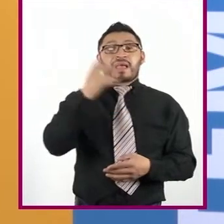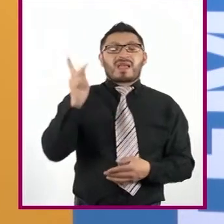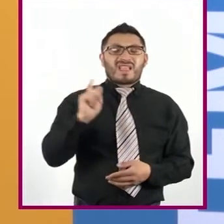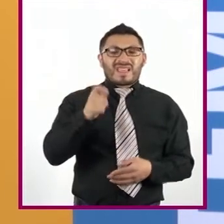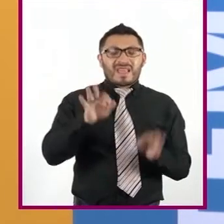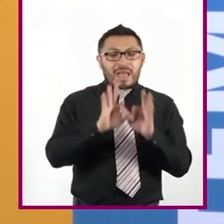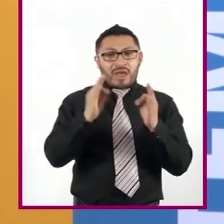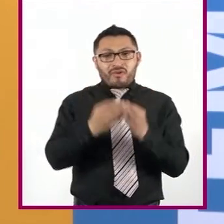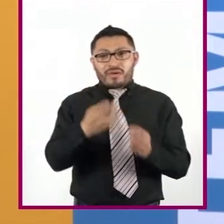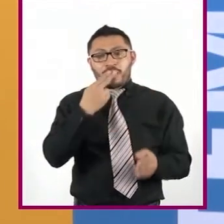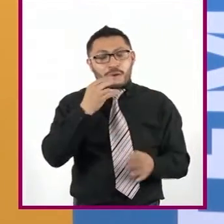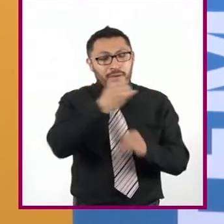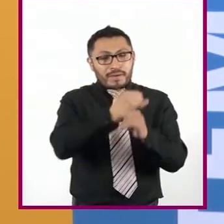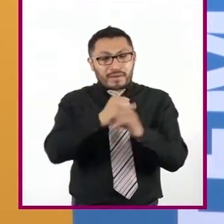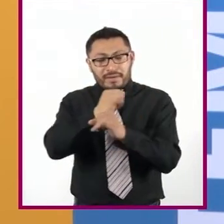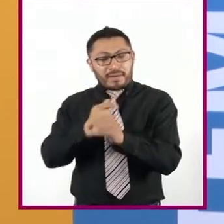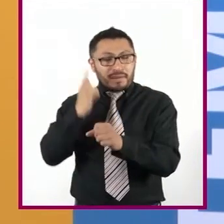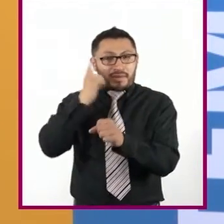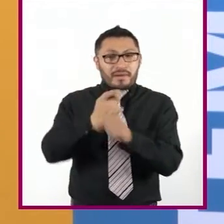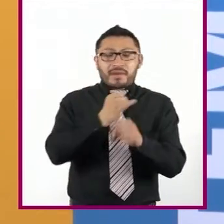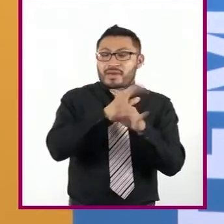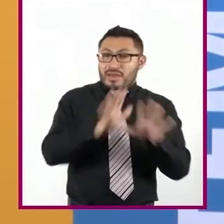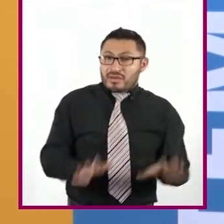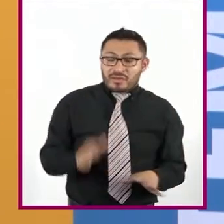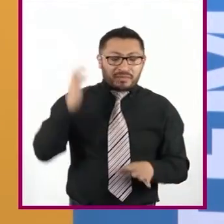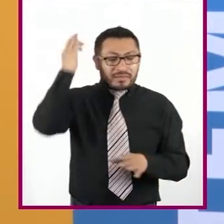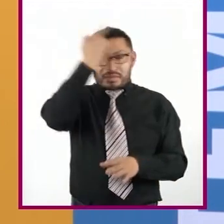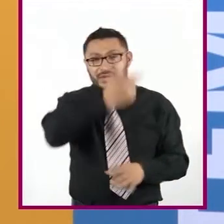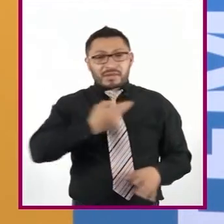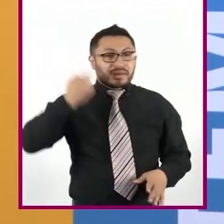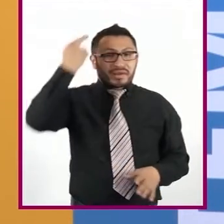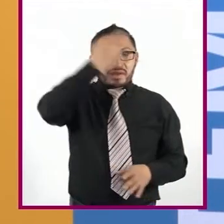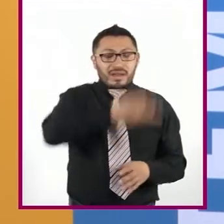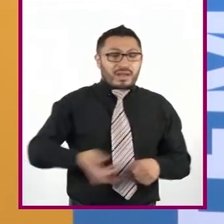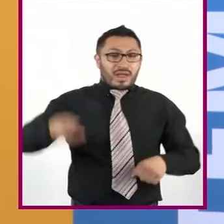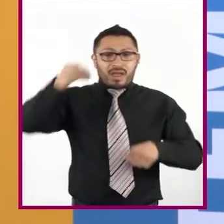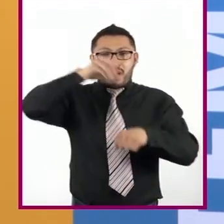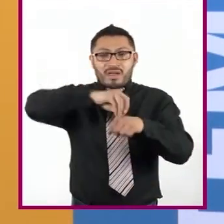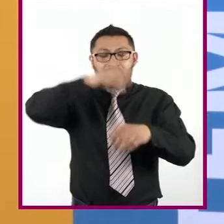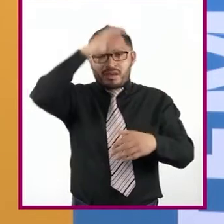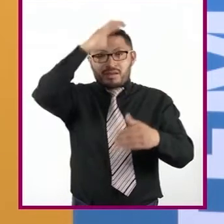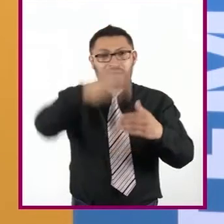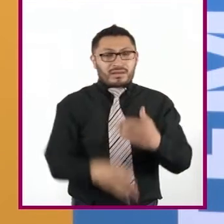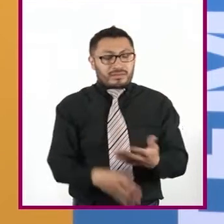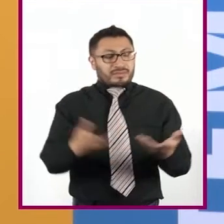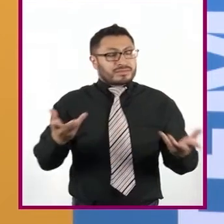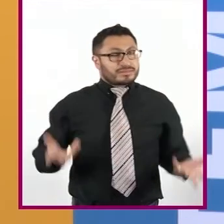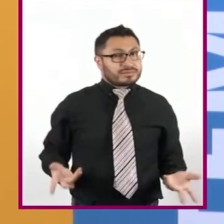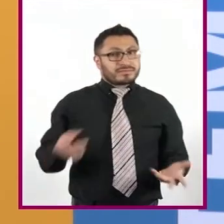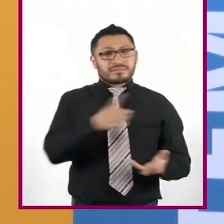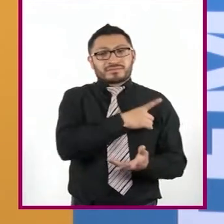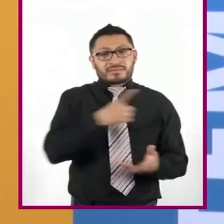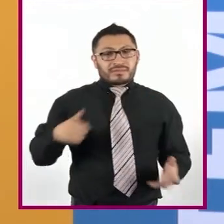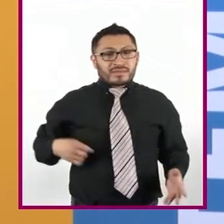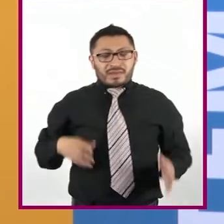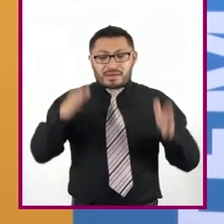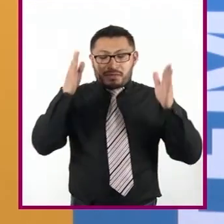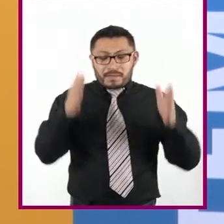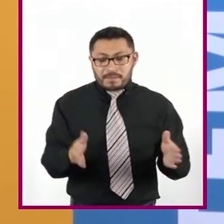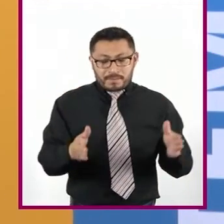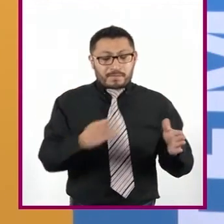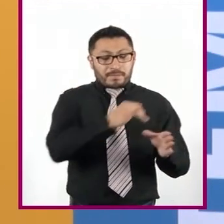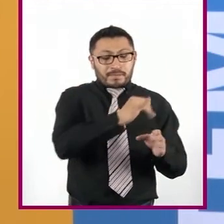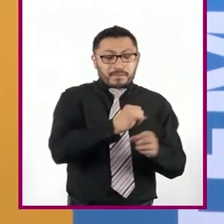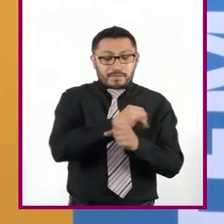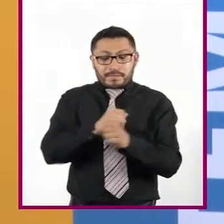investigación para obtener datos, analizarlos y establecer una conclusión. Se debe delimitar el estudio